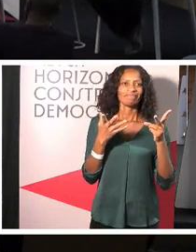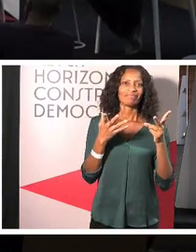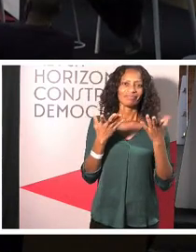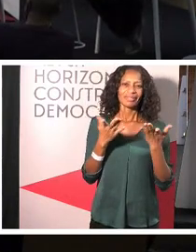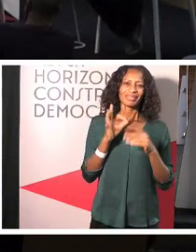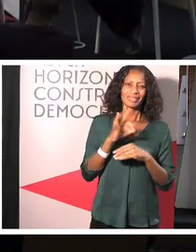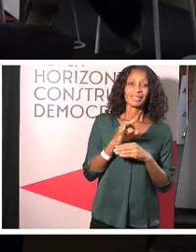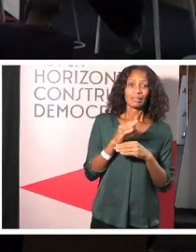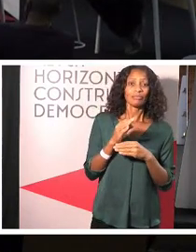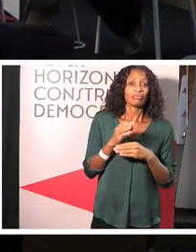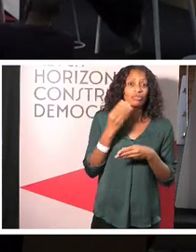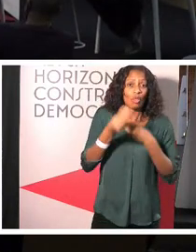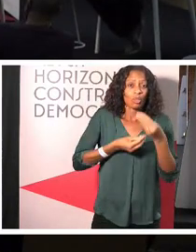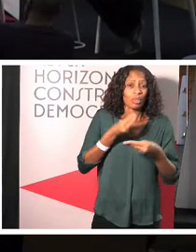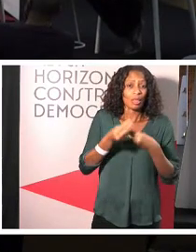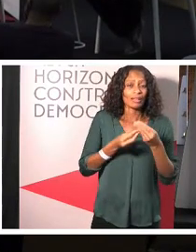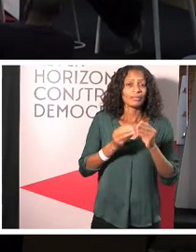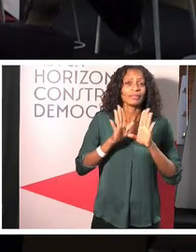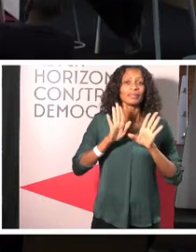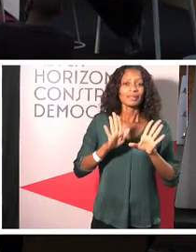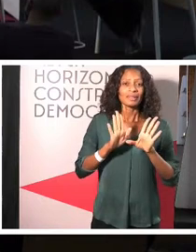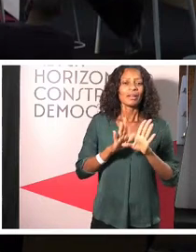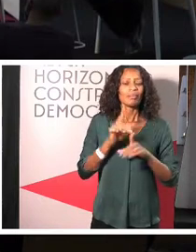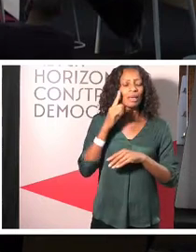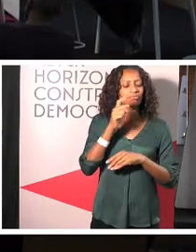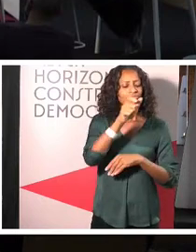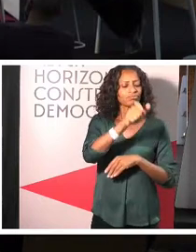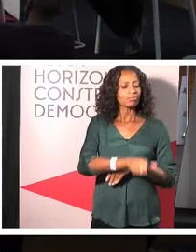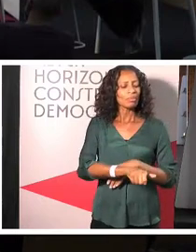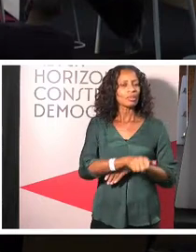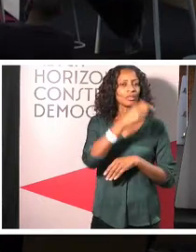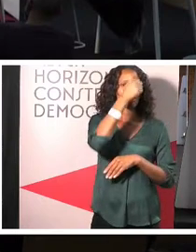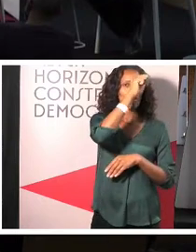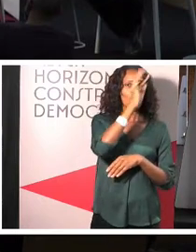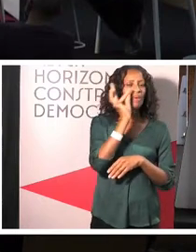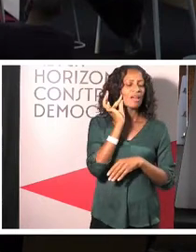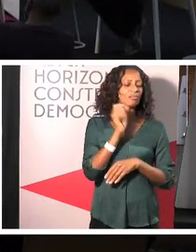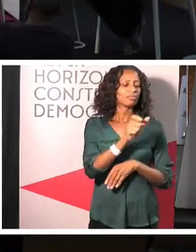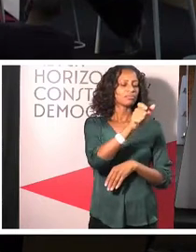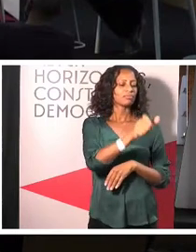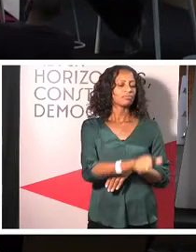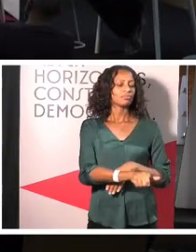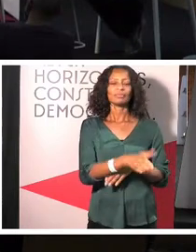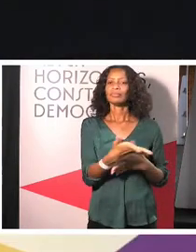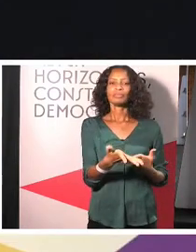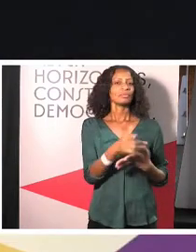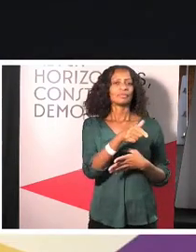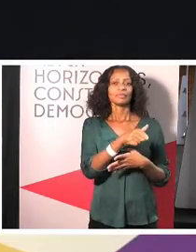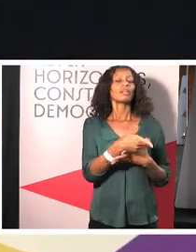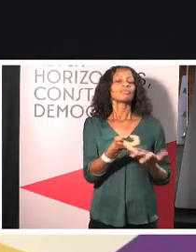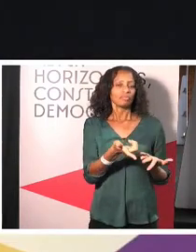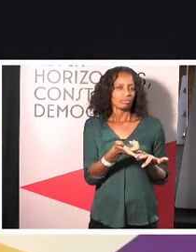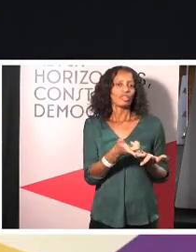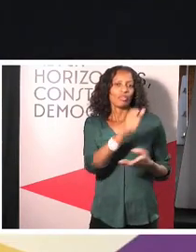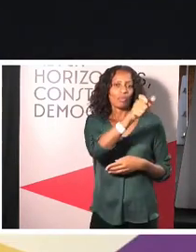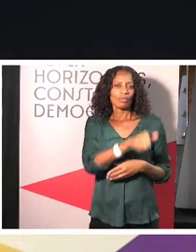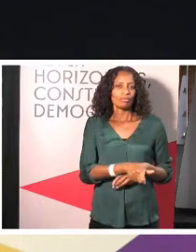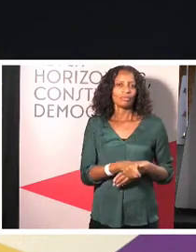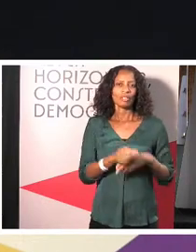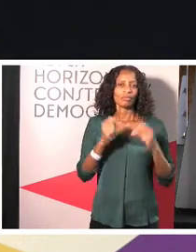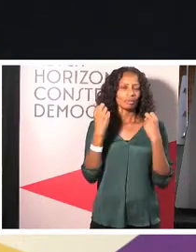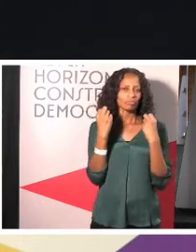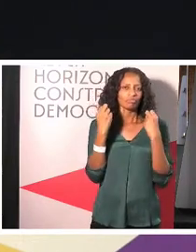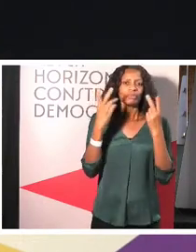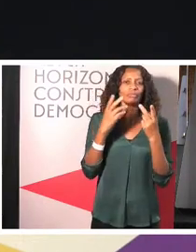que se ha establecido hasta el punto de considerar al hombre y a la mujer como un sujeto revolucionario siempre que